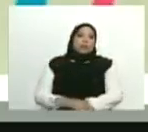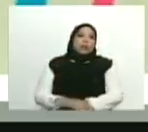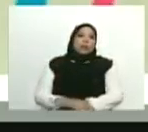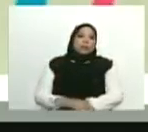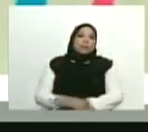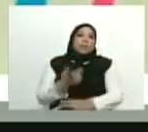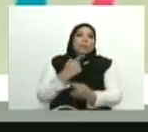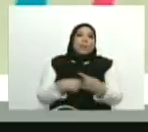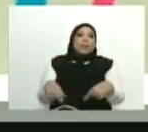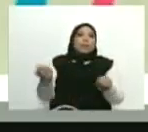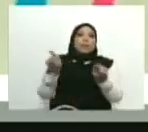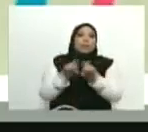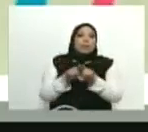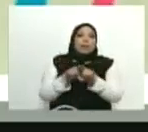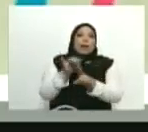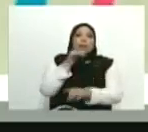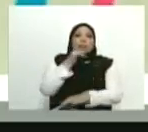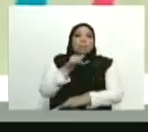Igualmente,